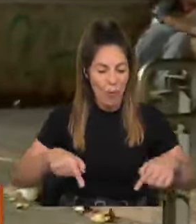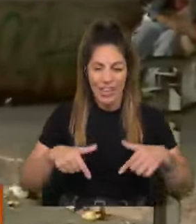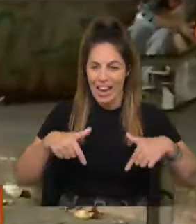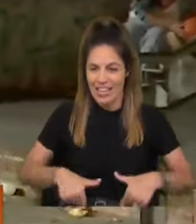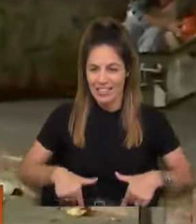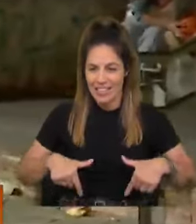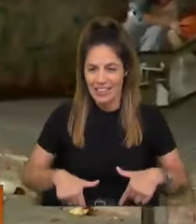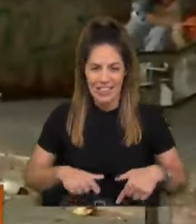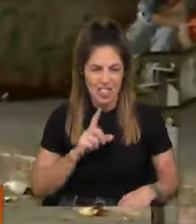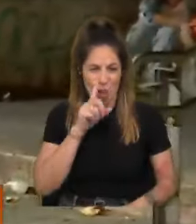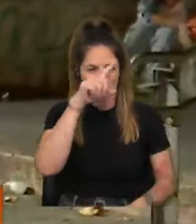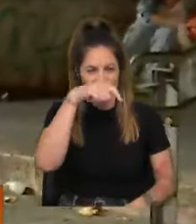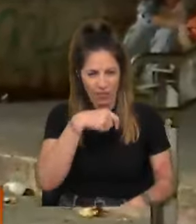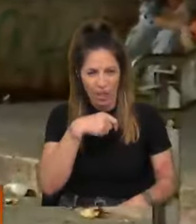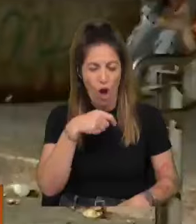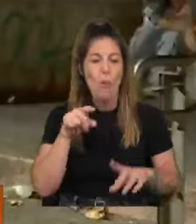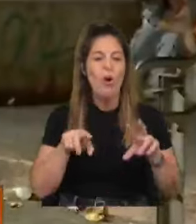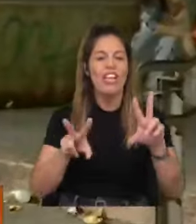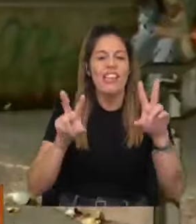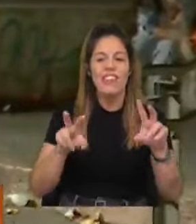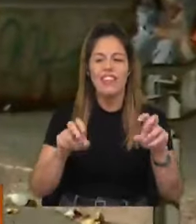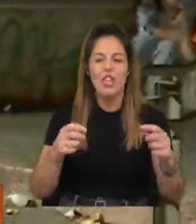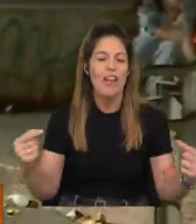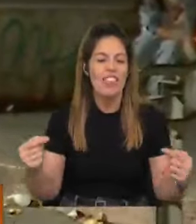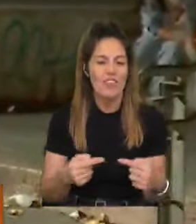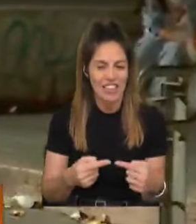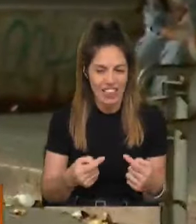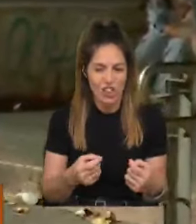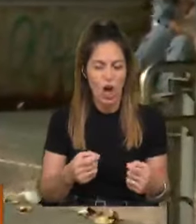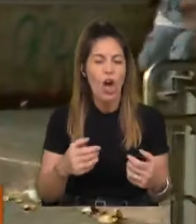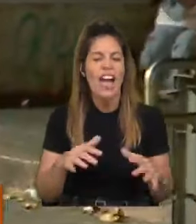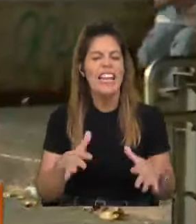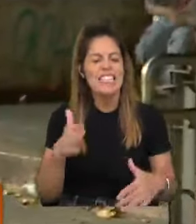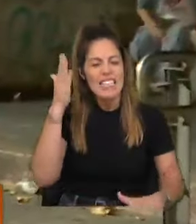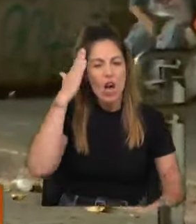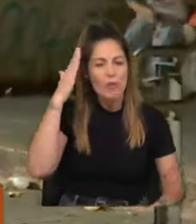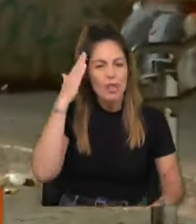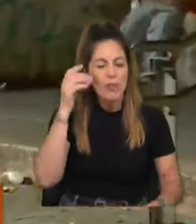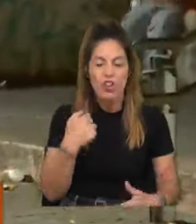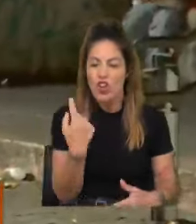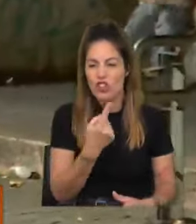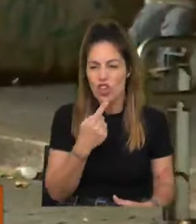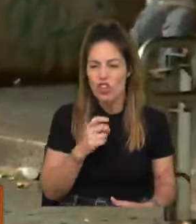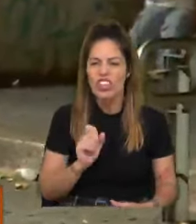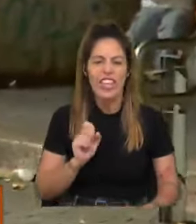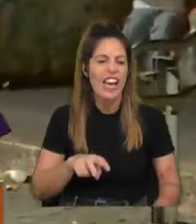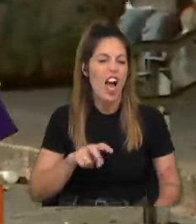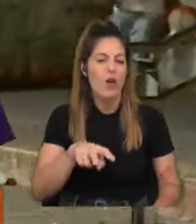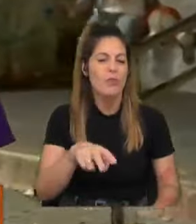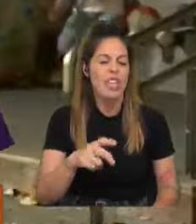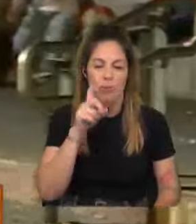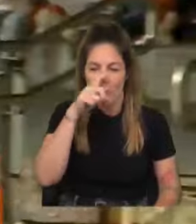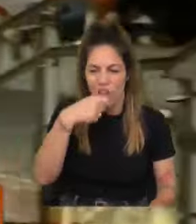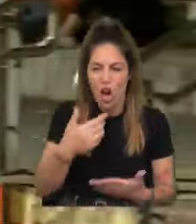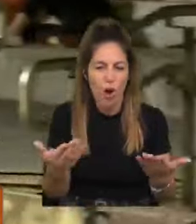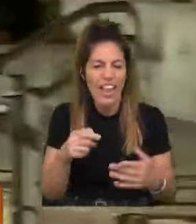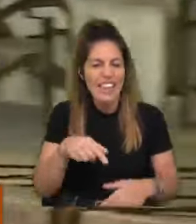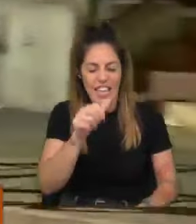Montevideo a propósito de este tema que se está debatiendo bueno Qué sabemos como ciudadanos quienes caminan por Montevideo hasta ahora en este